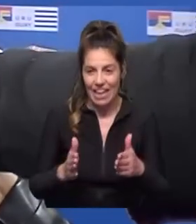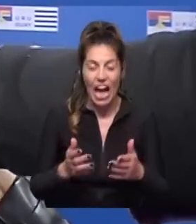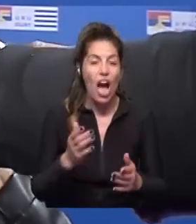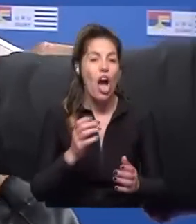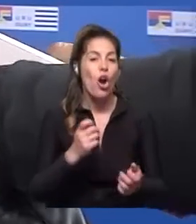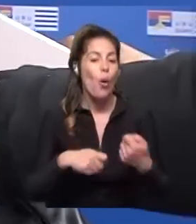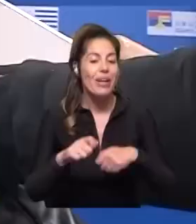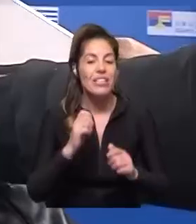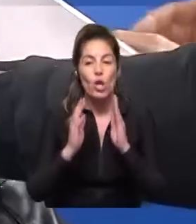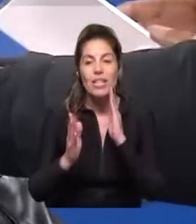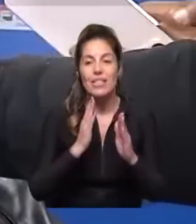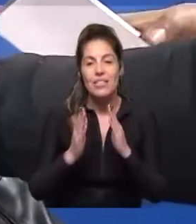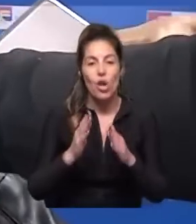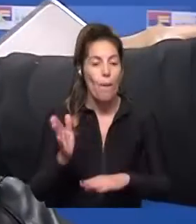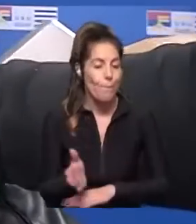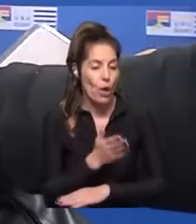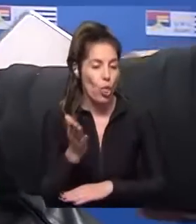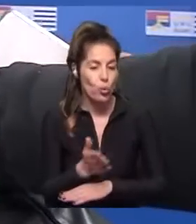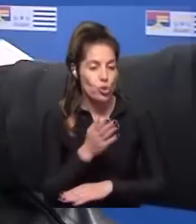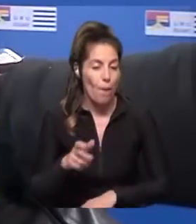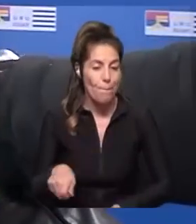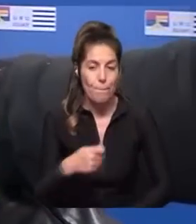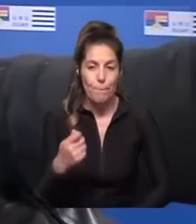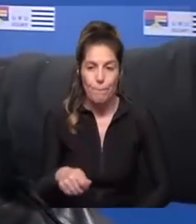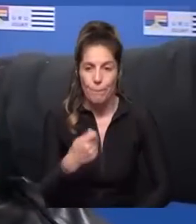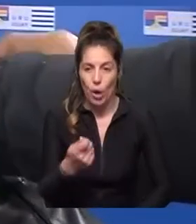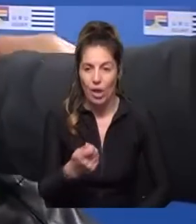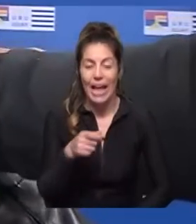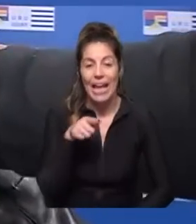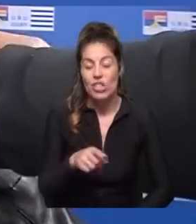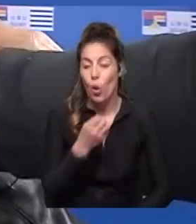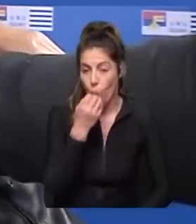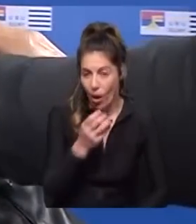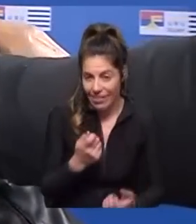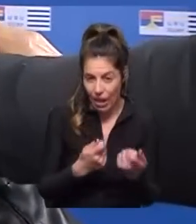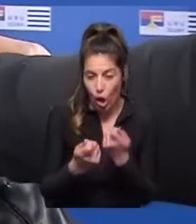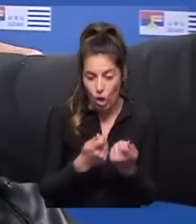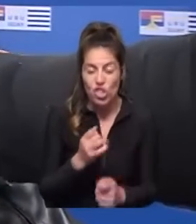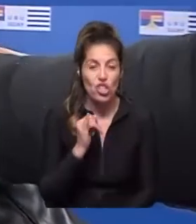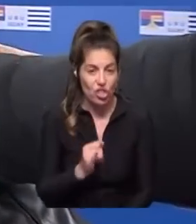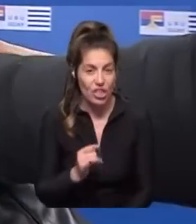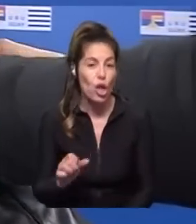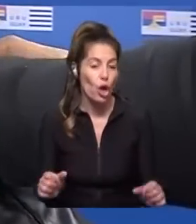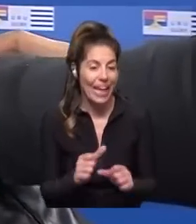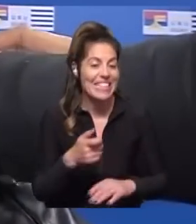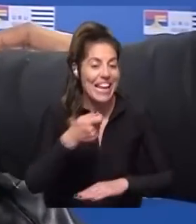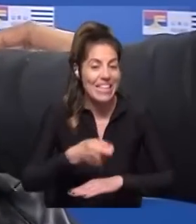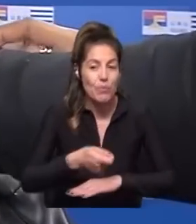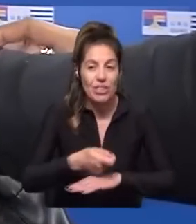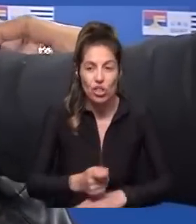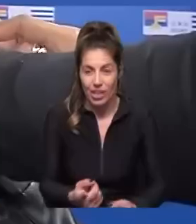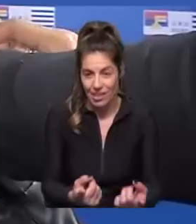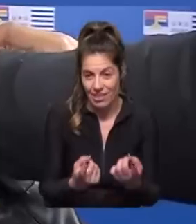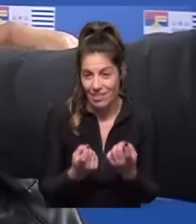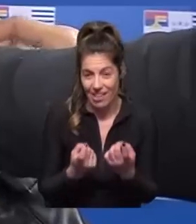la comercialización y a la producción del cemento Portland por lo tanto es un buen negocio lo que hay que hacer las inversiones necesarias